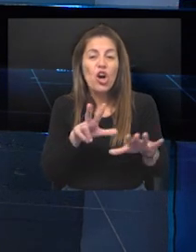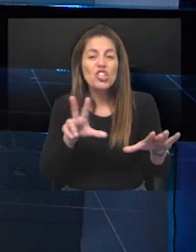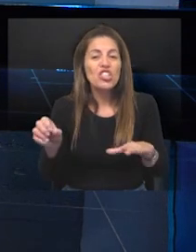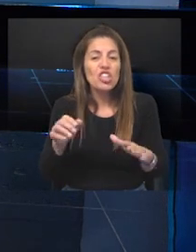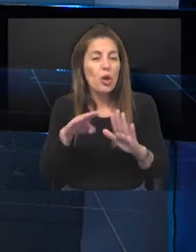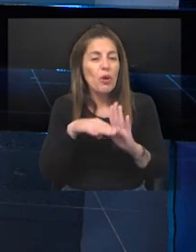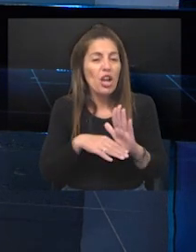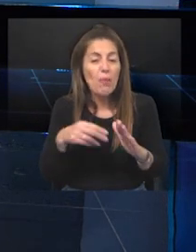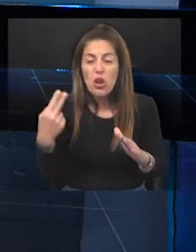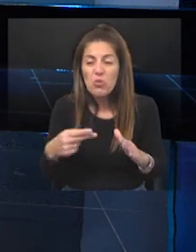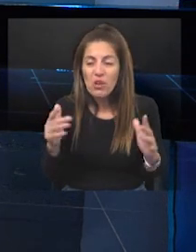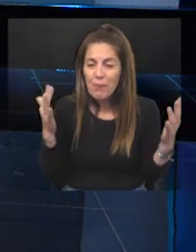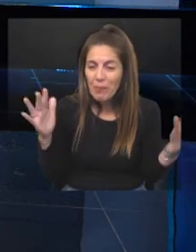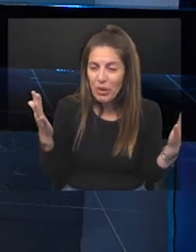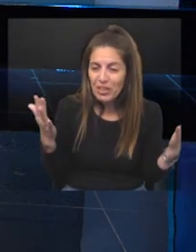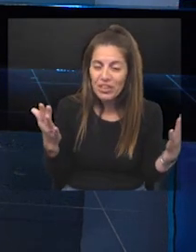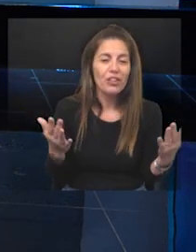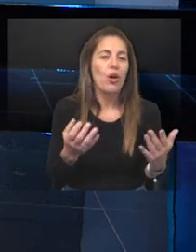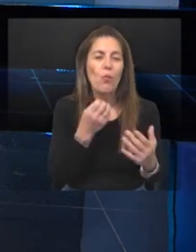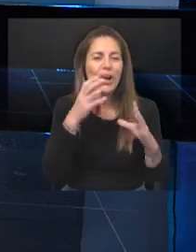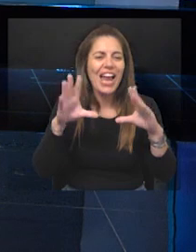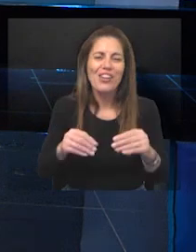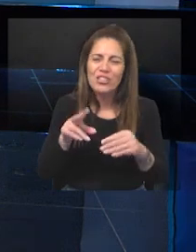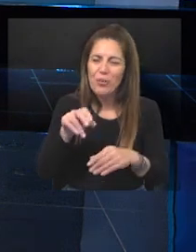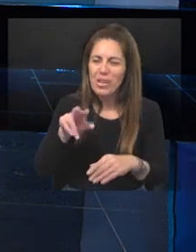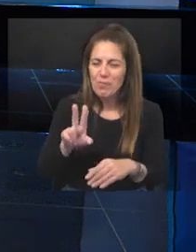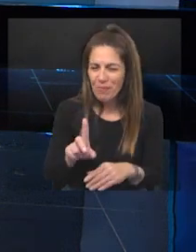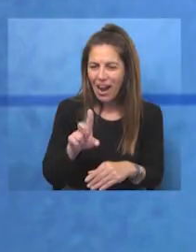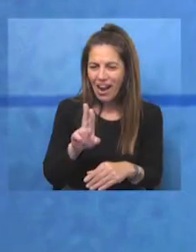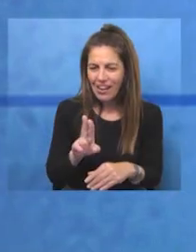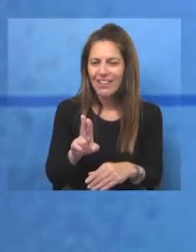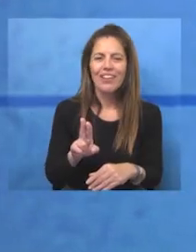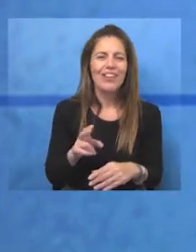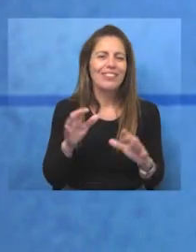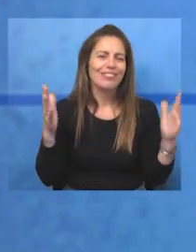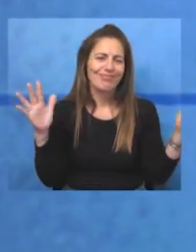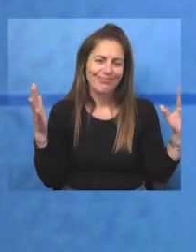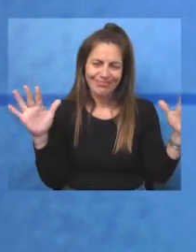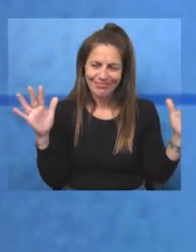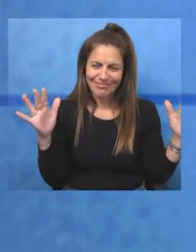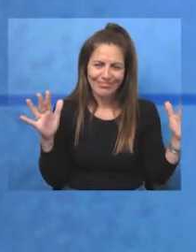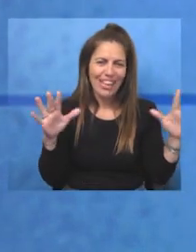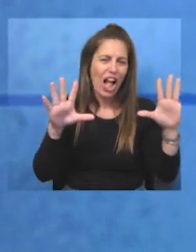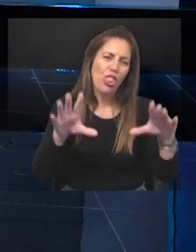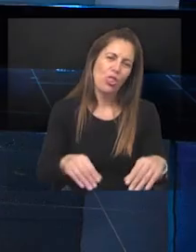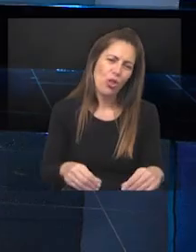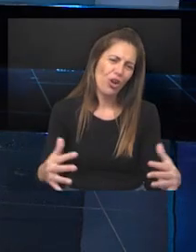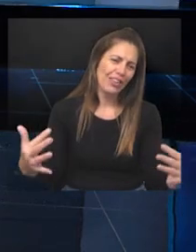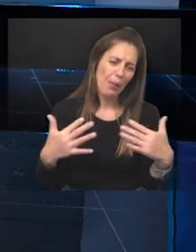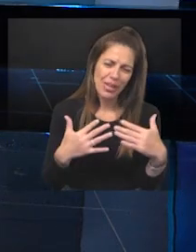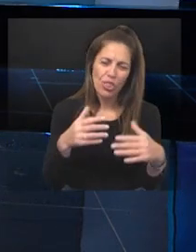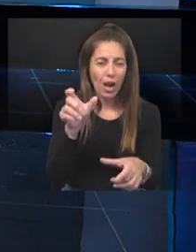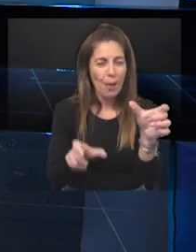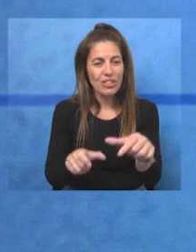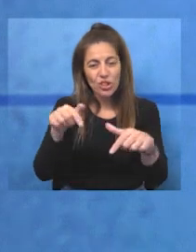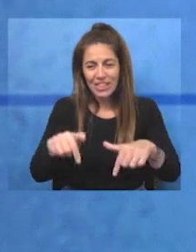aplaudieron nunca en la vida me aplaudieron Buenas noches wimar buenas noches buenas noches a toda la audiencia y a toda la gente acá a